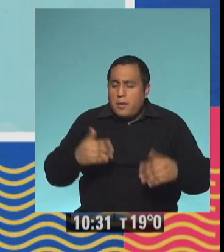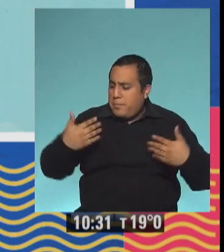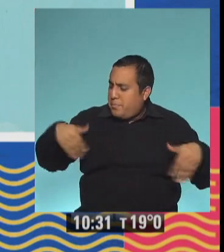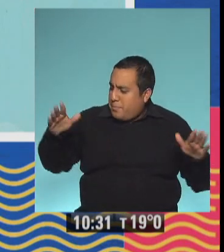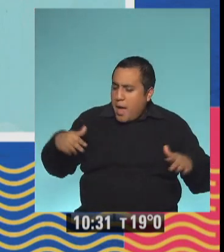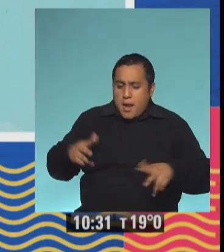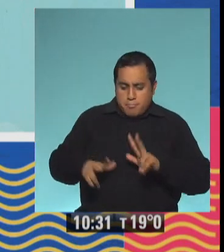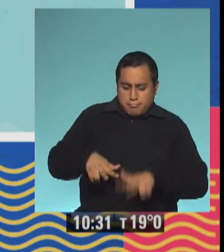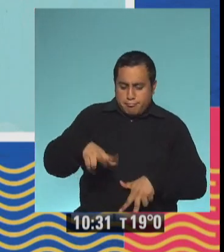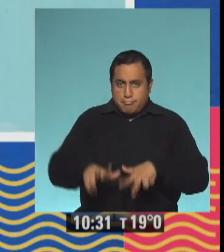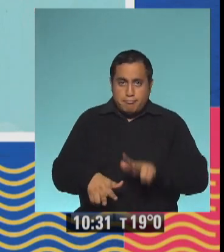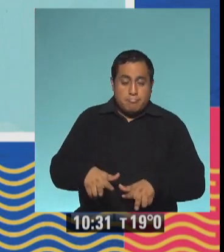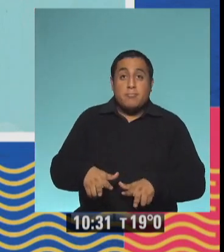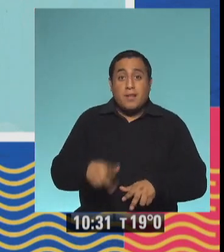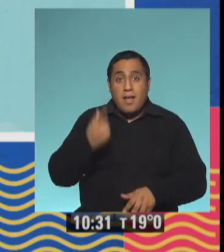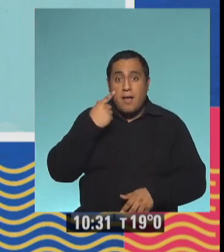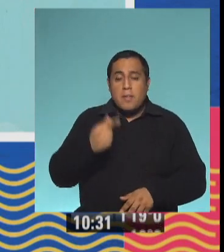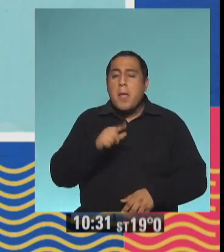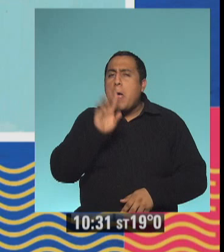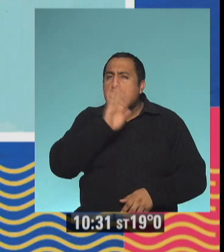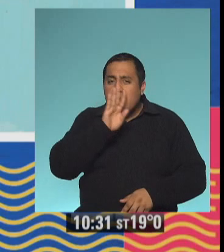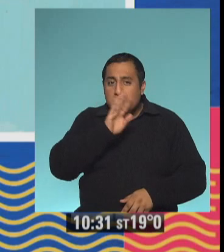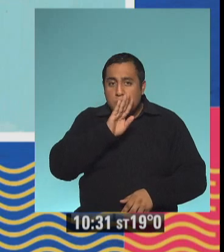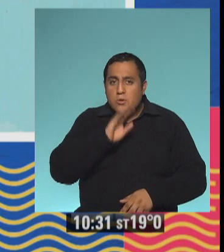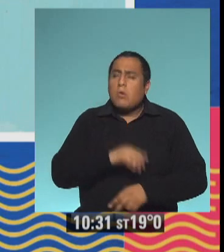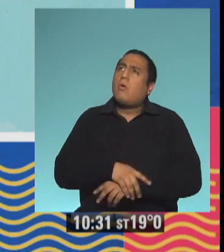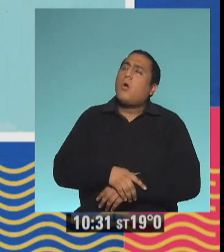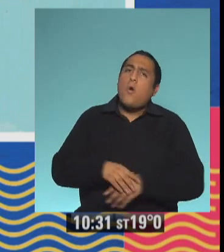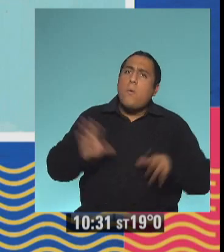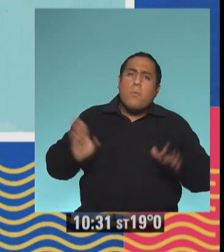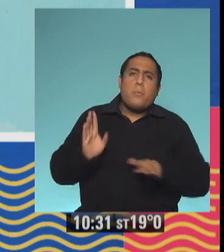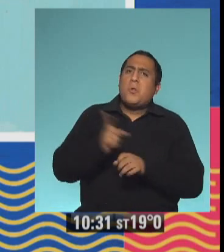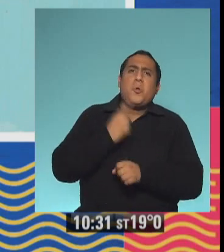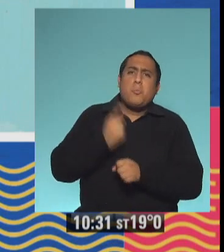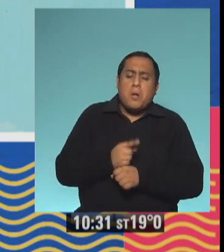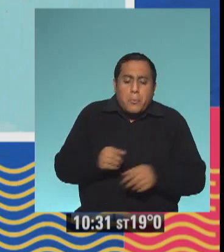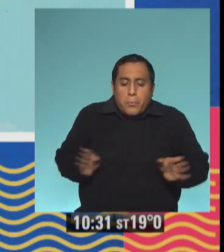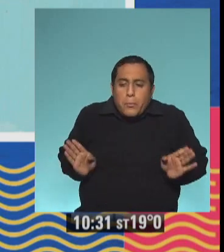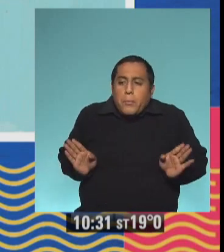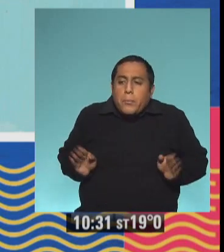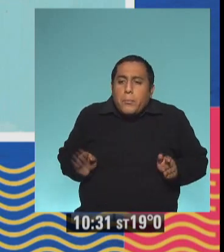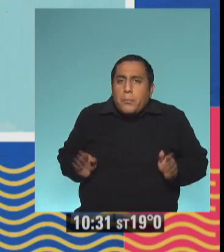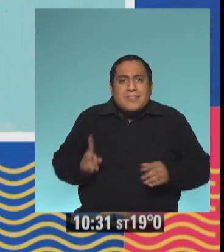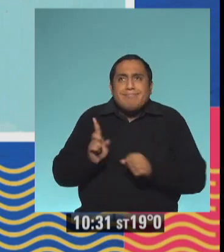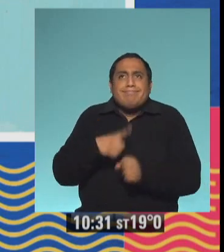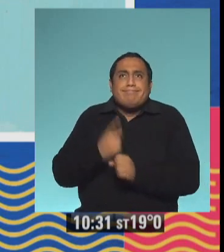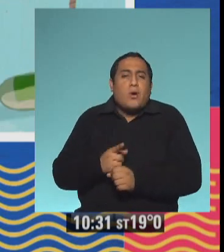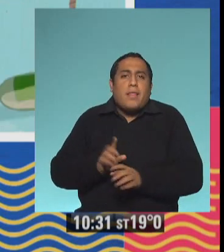patas. Uh-huh. Ahí está. Pájaro amarillo no podía volar con sus pequeñas alas.